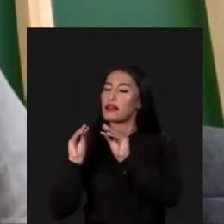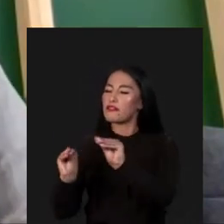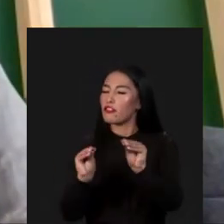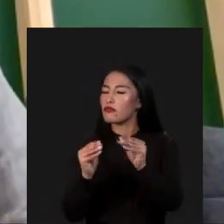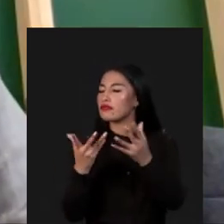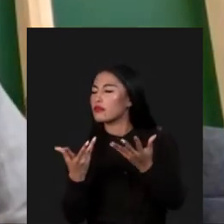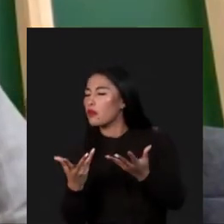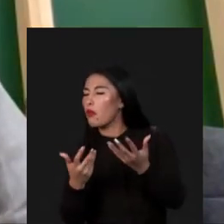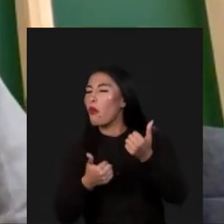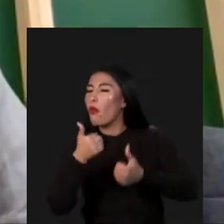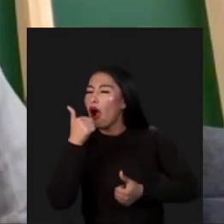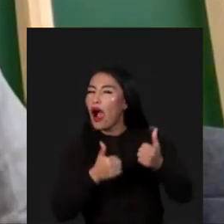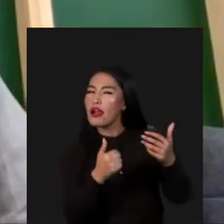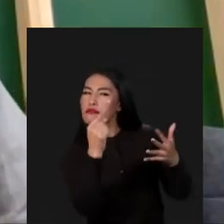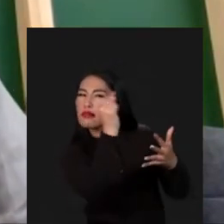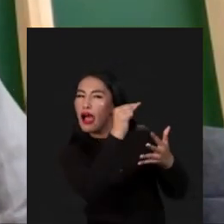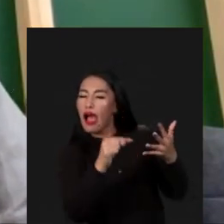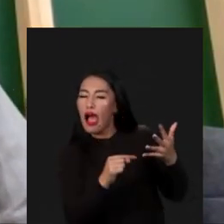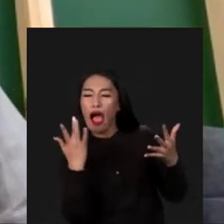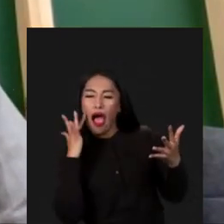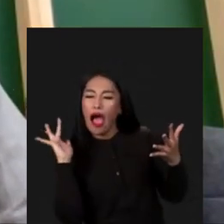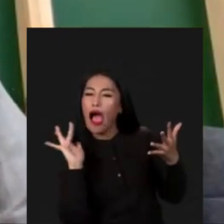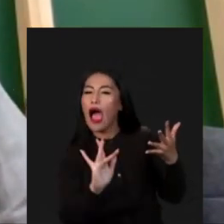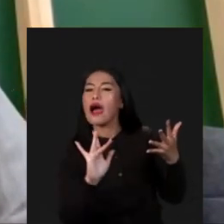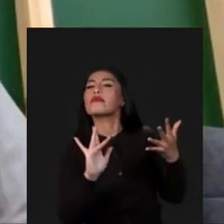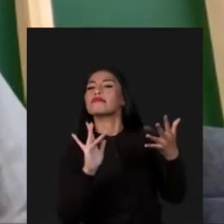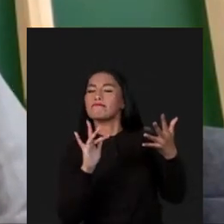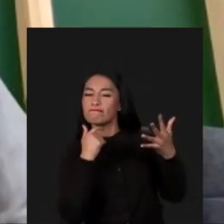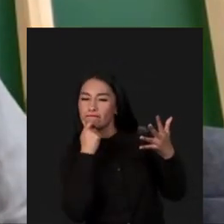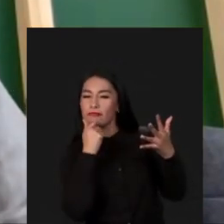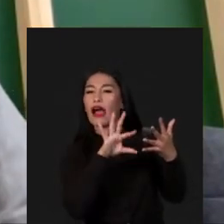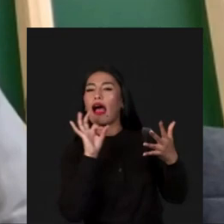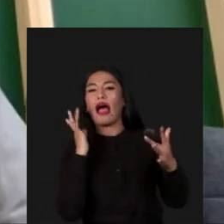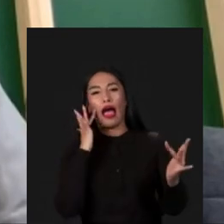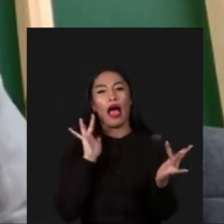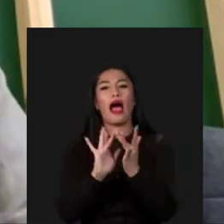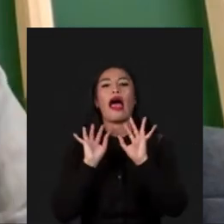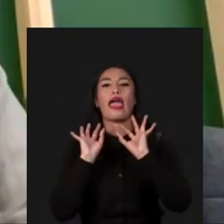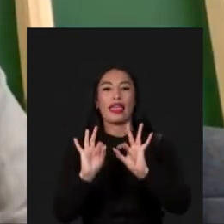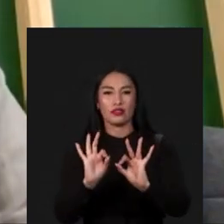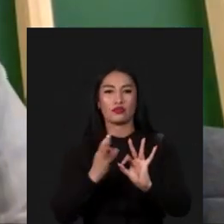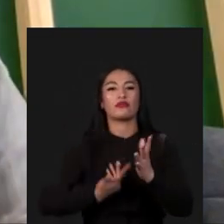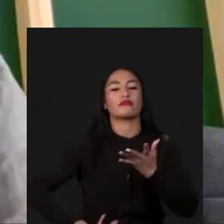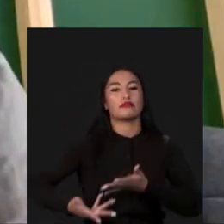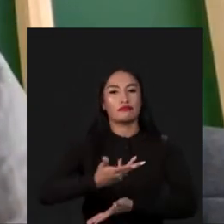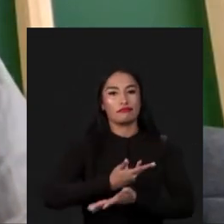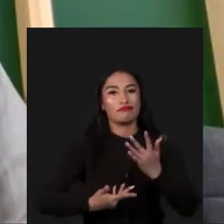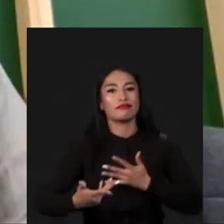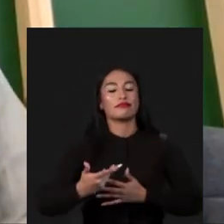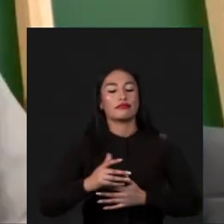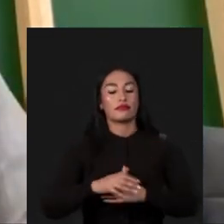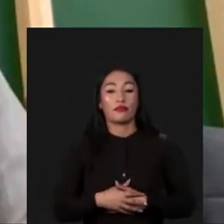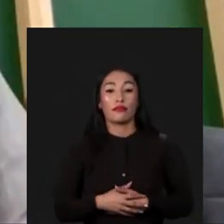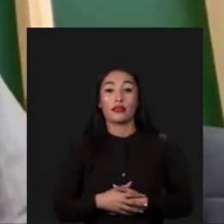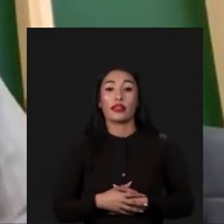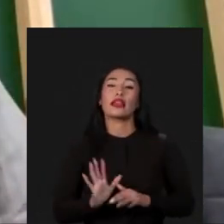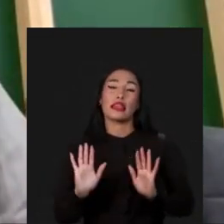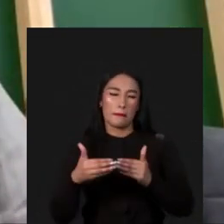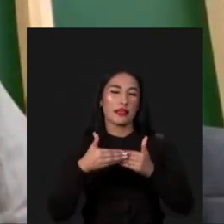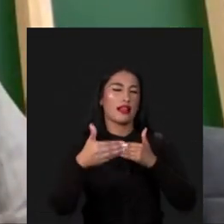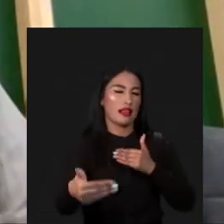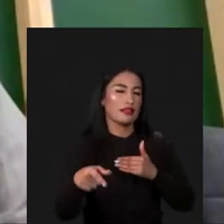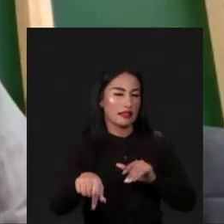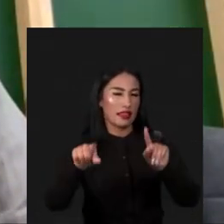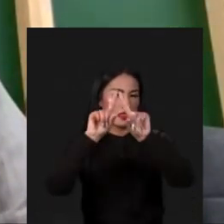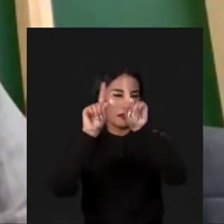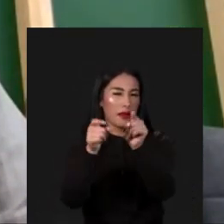tipo de formación se necesita, etcétera, ¿no? Y ahí viene una cosa que viene colateral en esto, que podemos hablar más adelante,